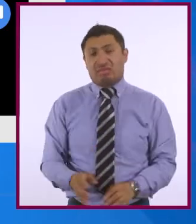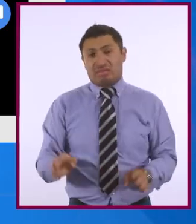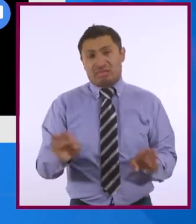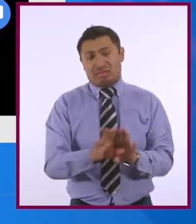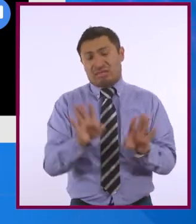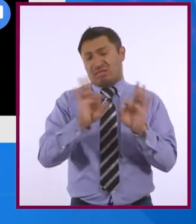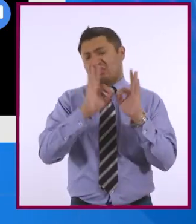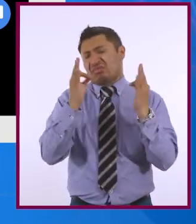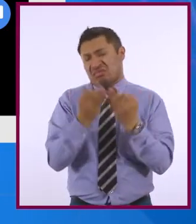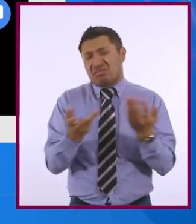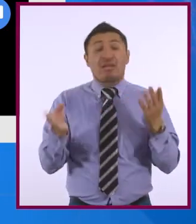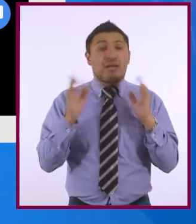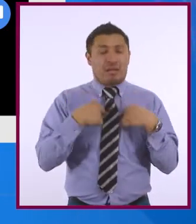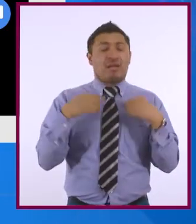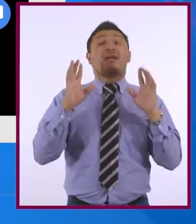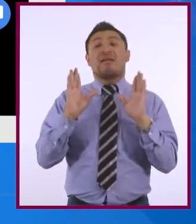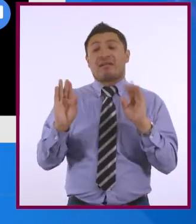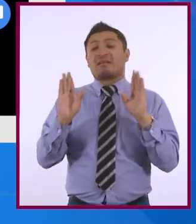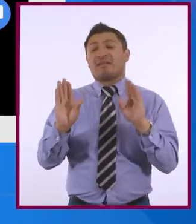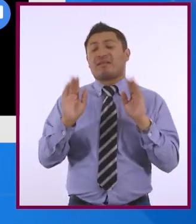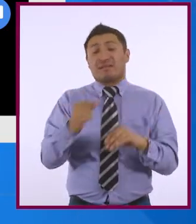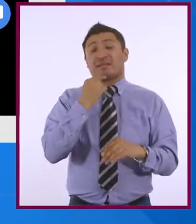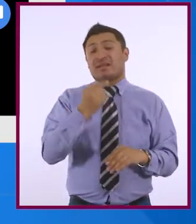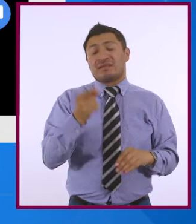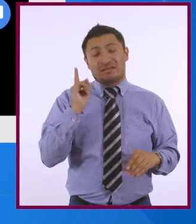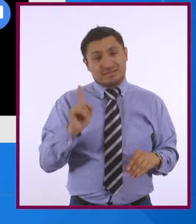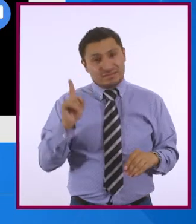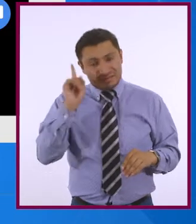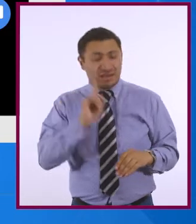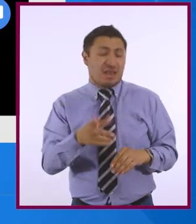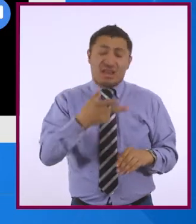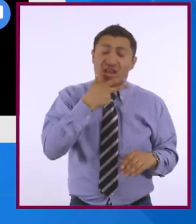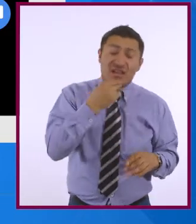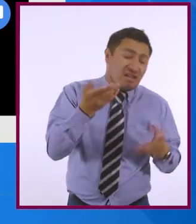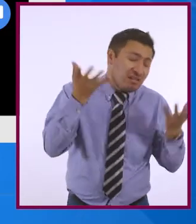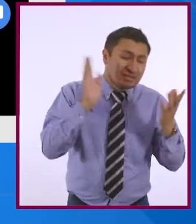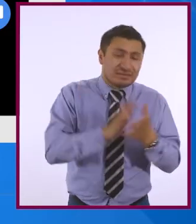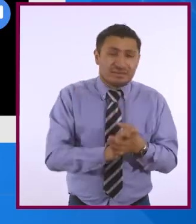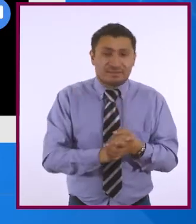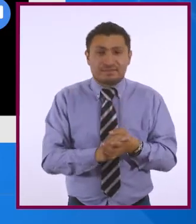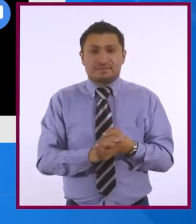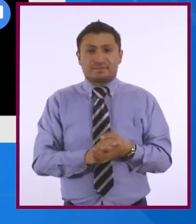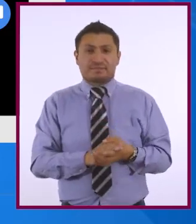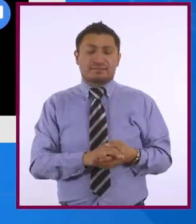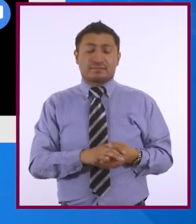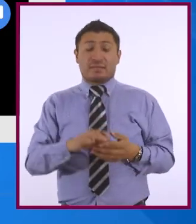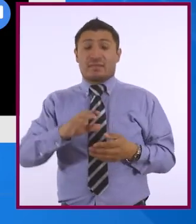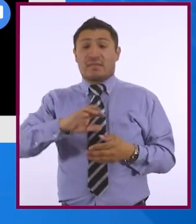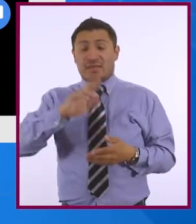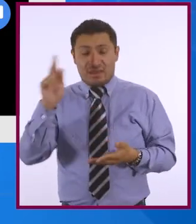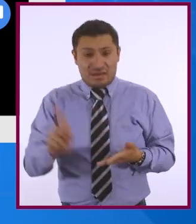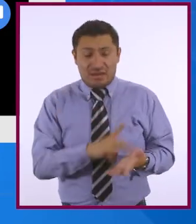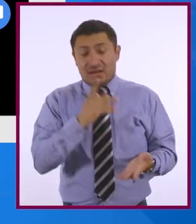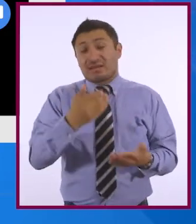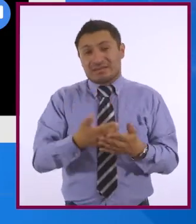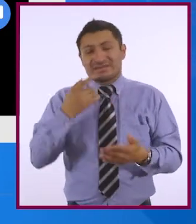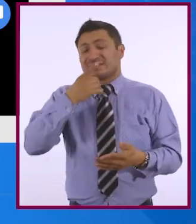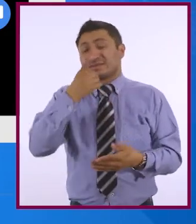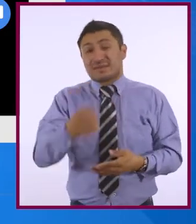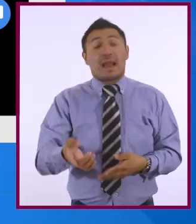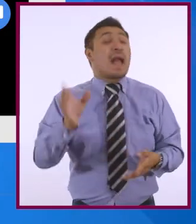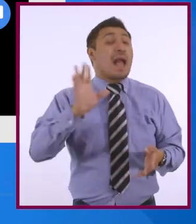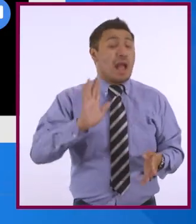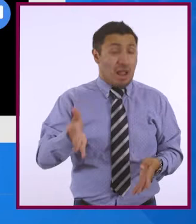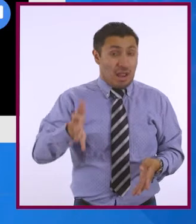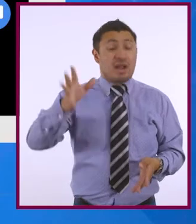como forma de enseñar a una niña o a un niño. Otra vez lo que platicábamos, ¿no?